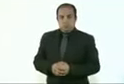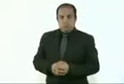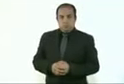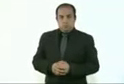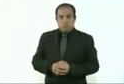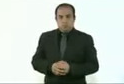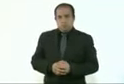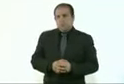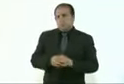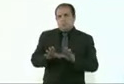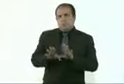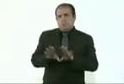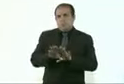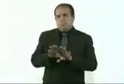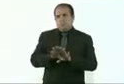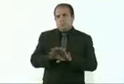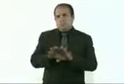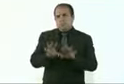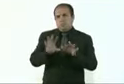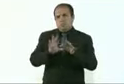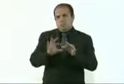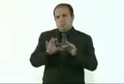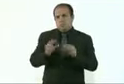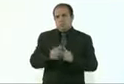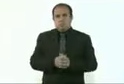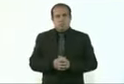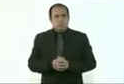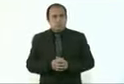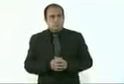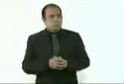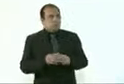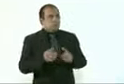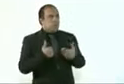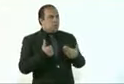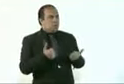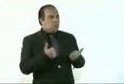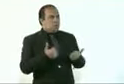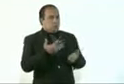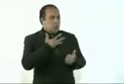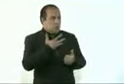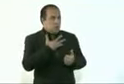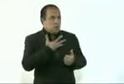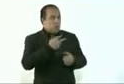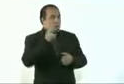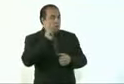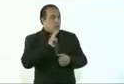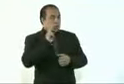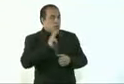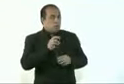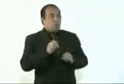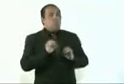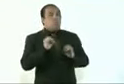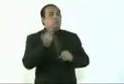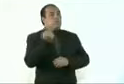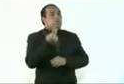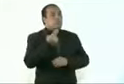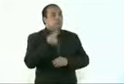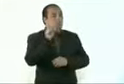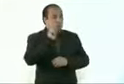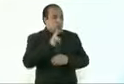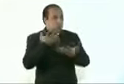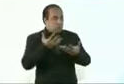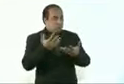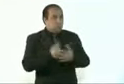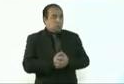¿En qué sentido lo dices? Ajá, entiendo que si no va a haber ya pruebas o no va a ser necesario hacer las